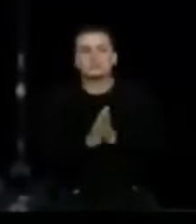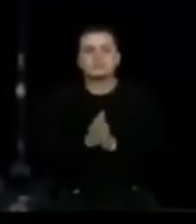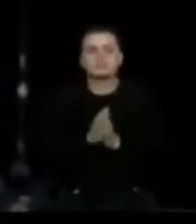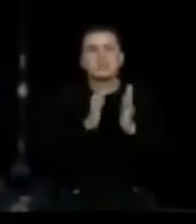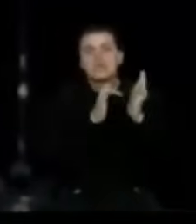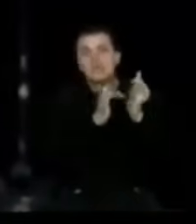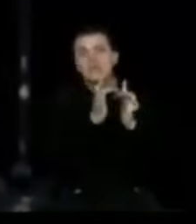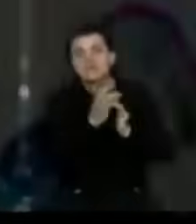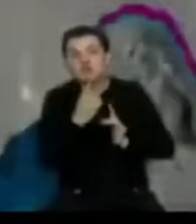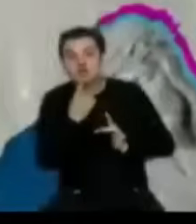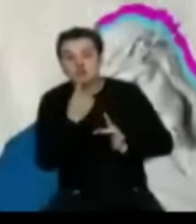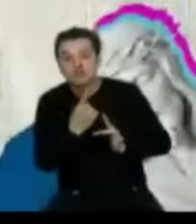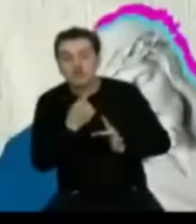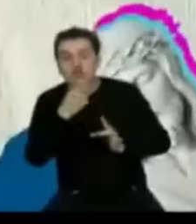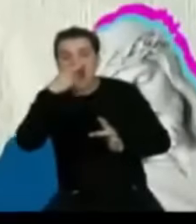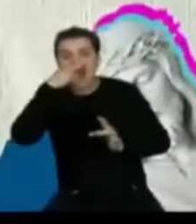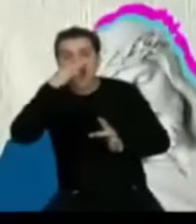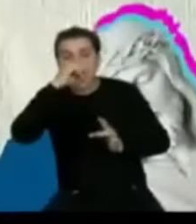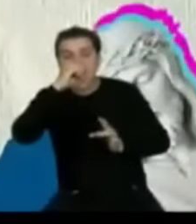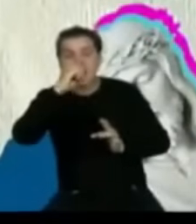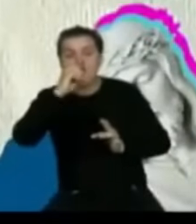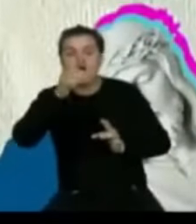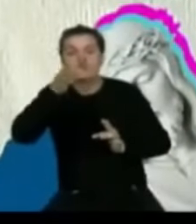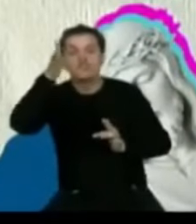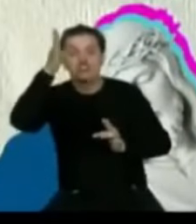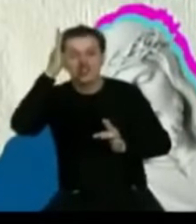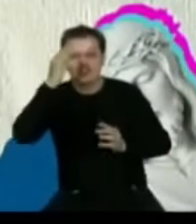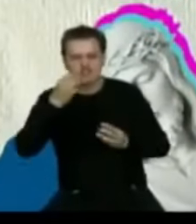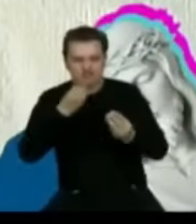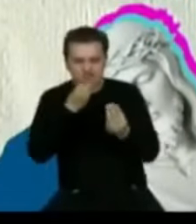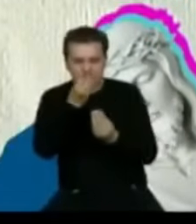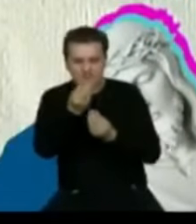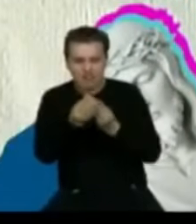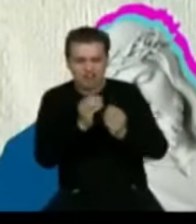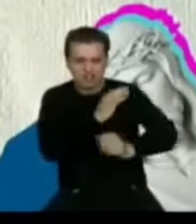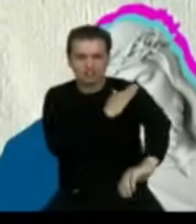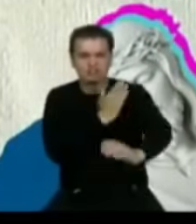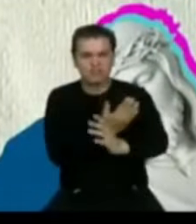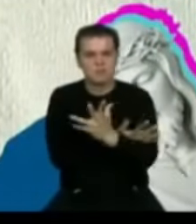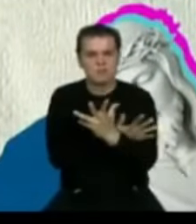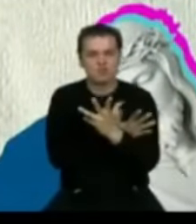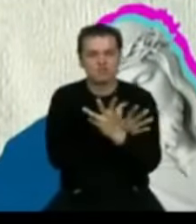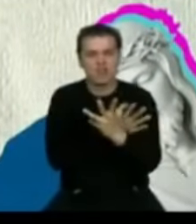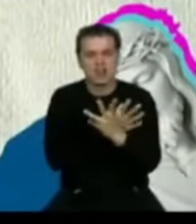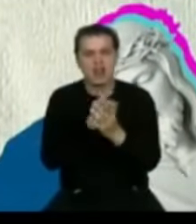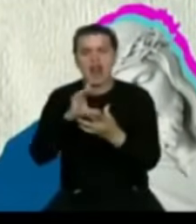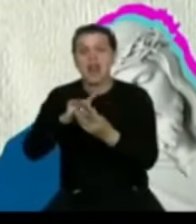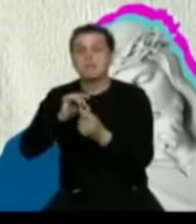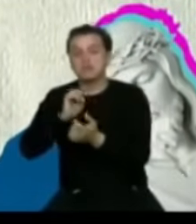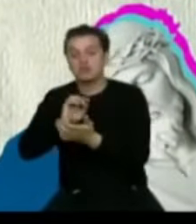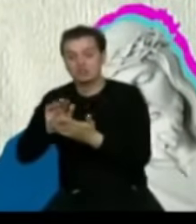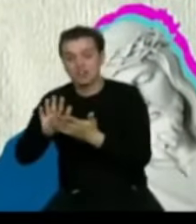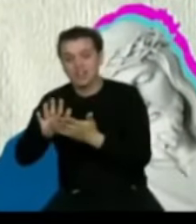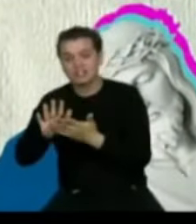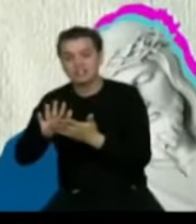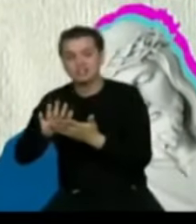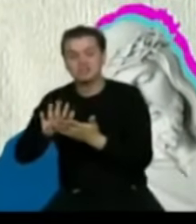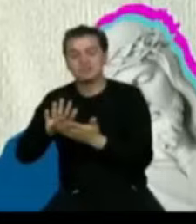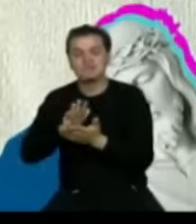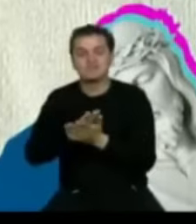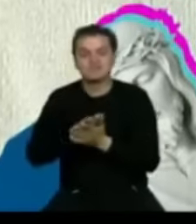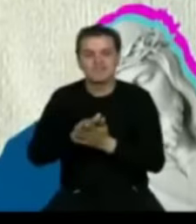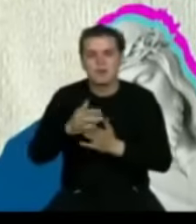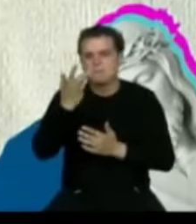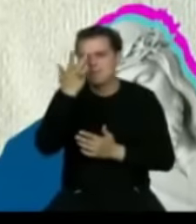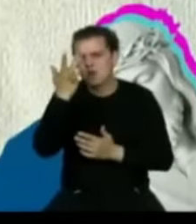declarado Hijo de Dios con un acto de poder conforme al Espíritu de santidad